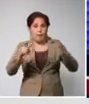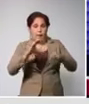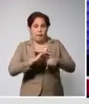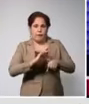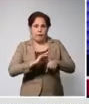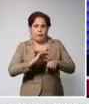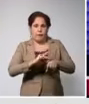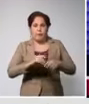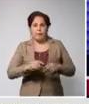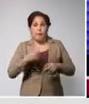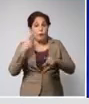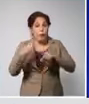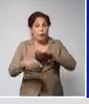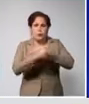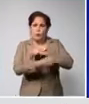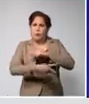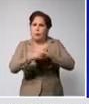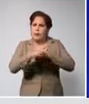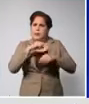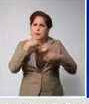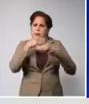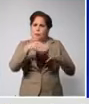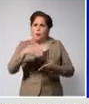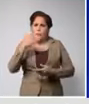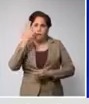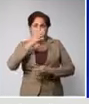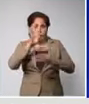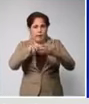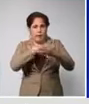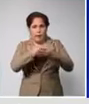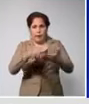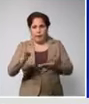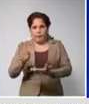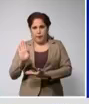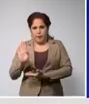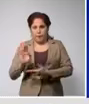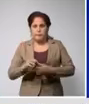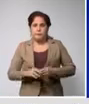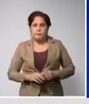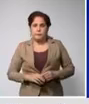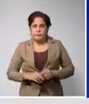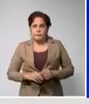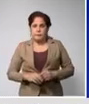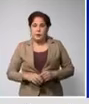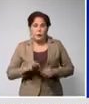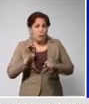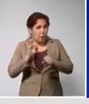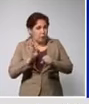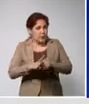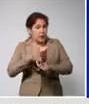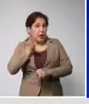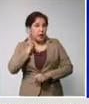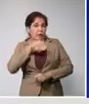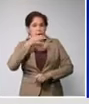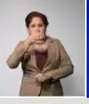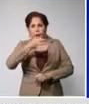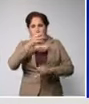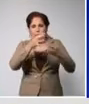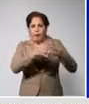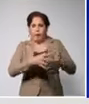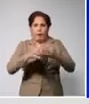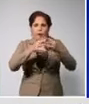países con mayor reporte de fallecidos. Que, como habíamos dicho, a la cabeza Estados Unidos de